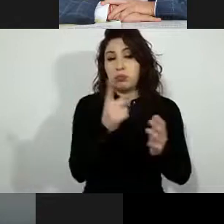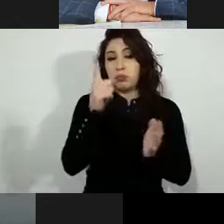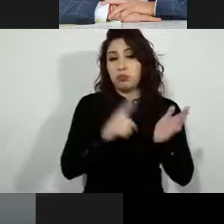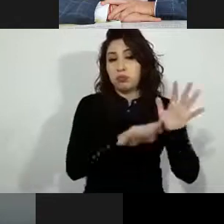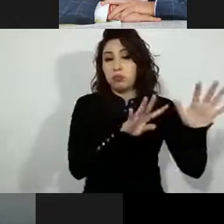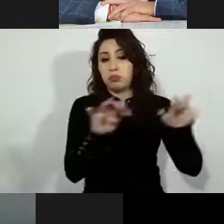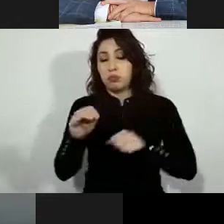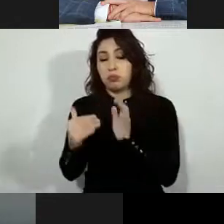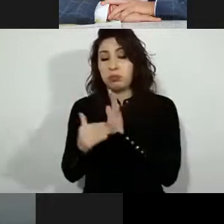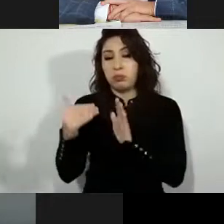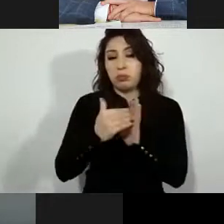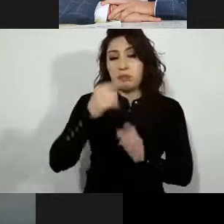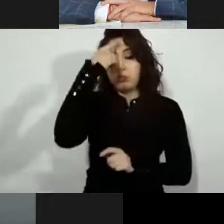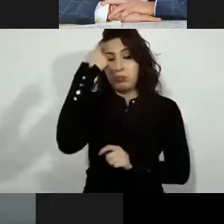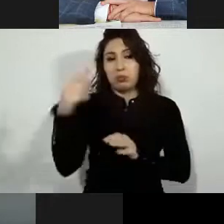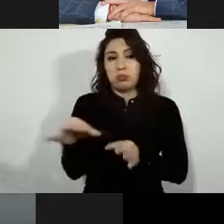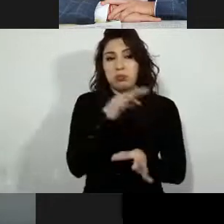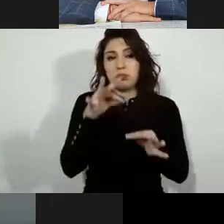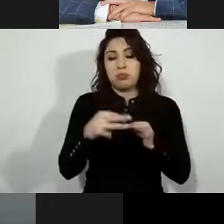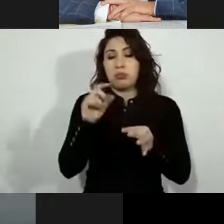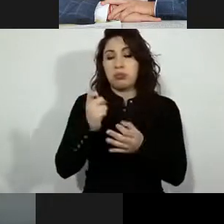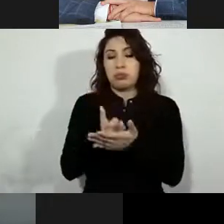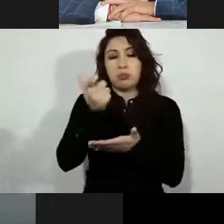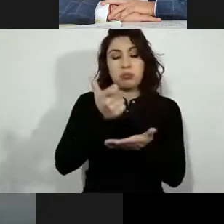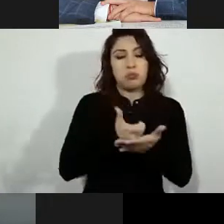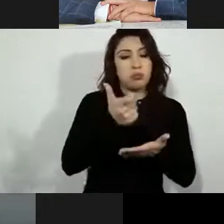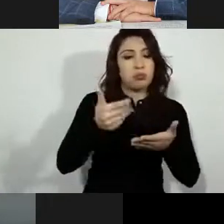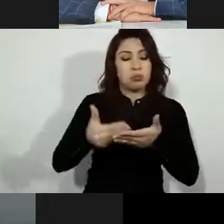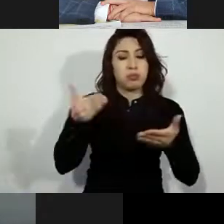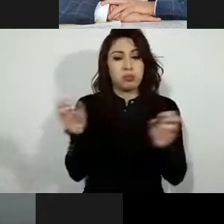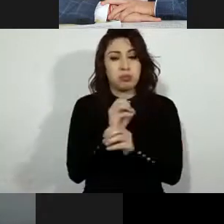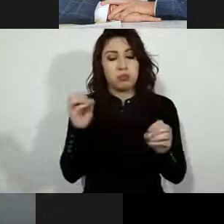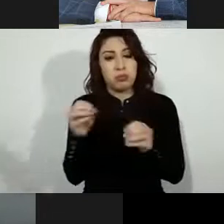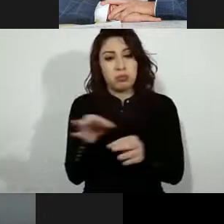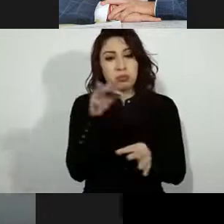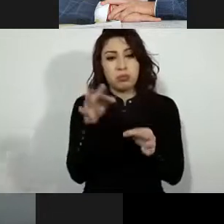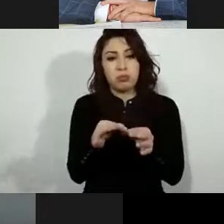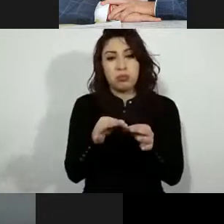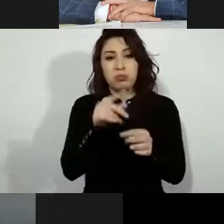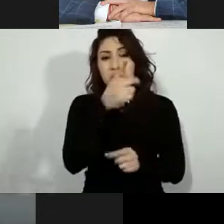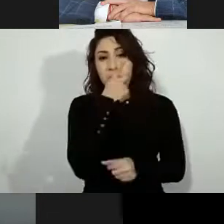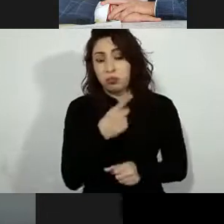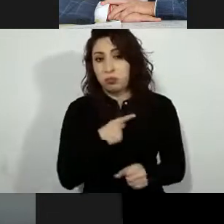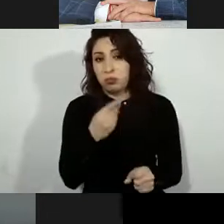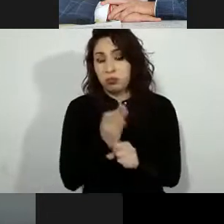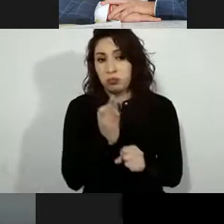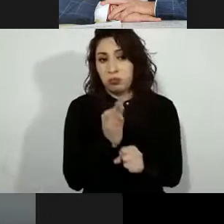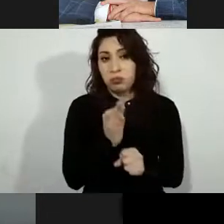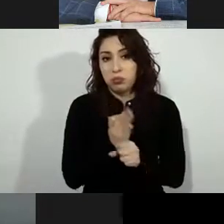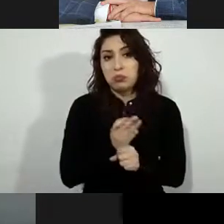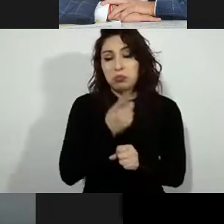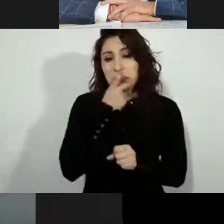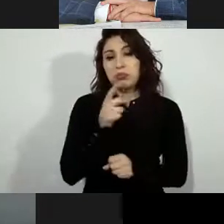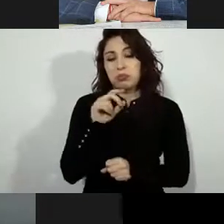millones para atender las necesidades. No entiendo y supongo que usted me dice que sí es, pareciera ser real